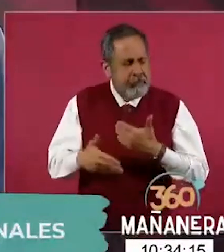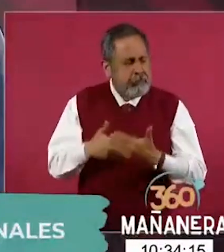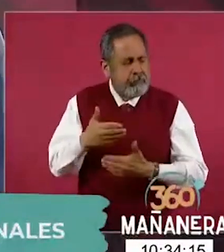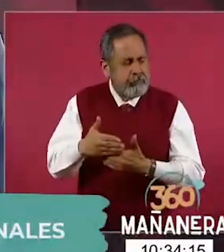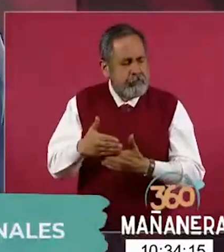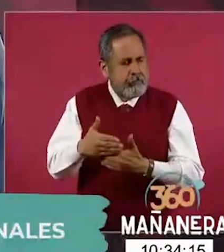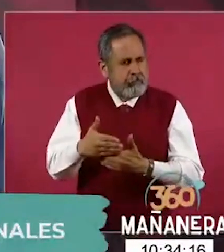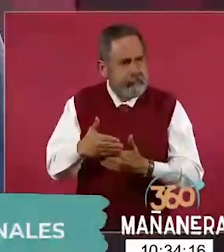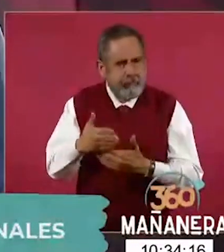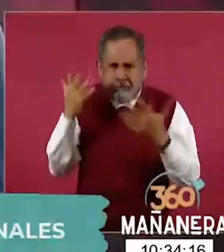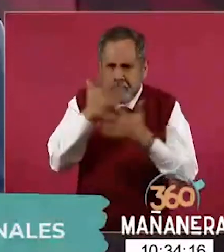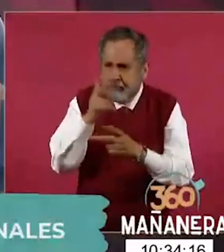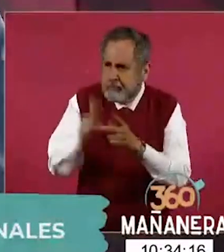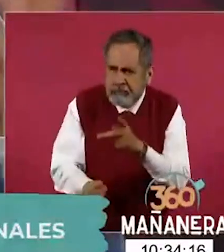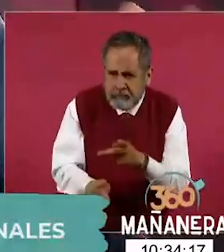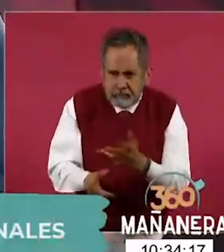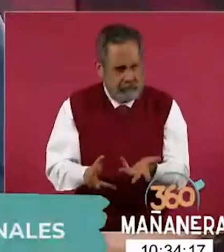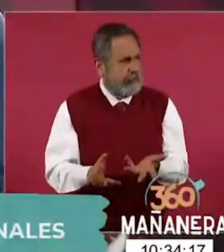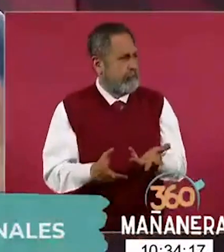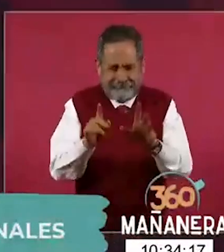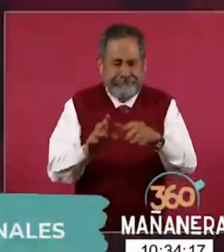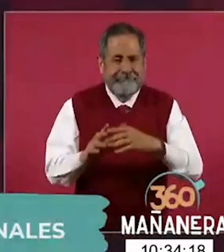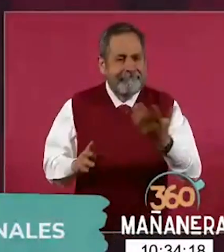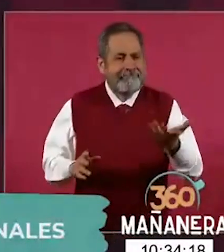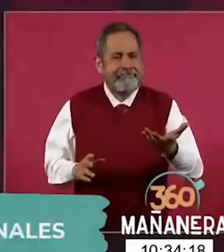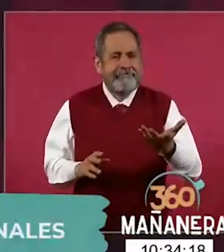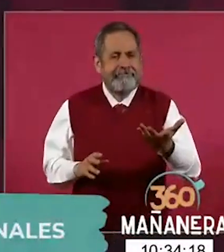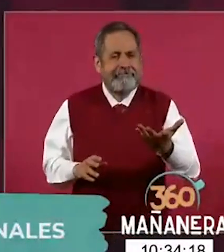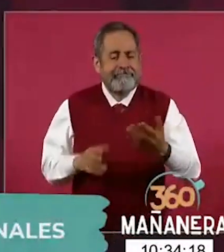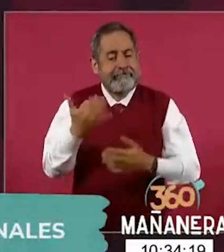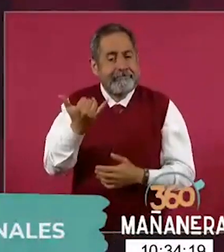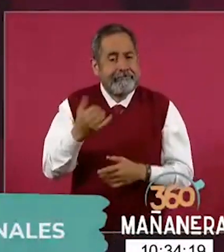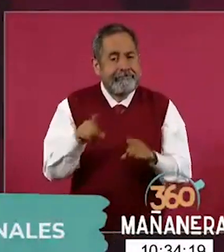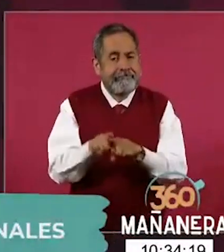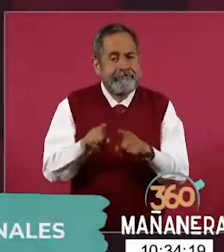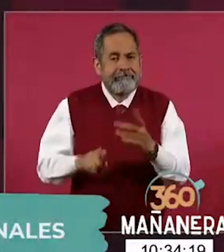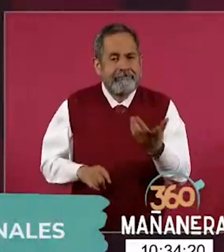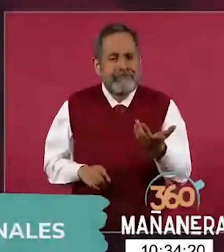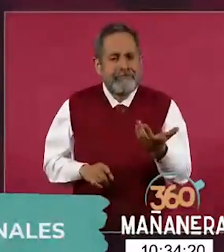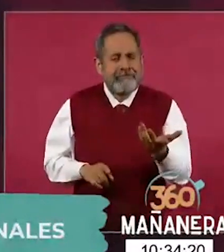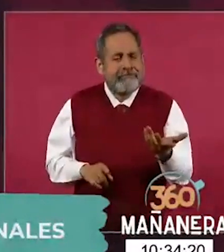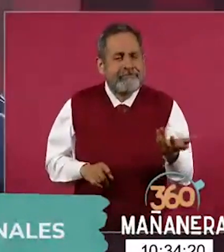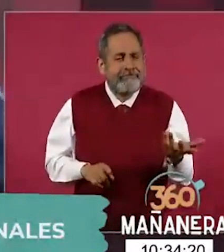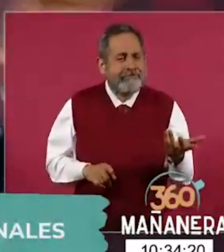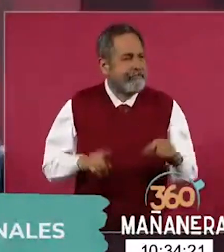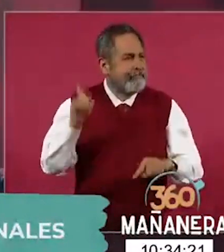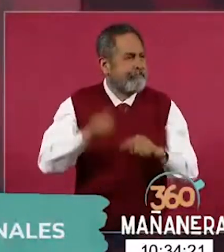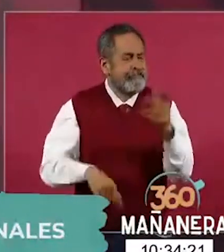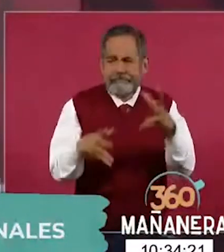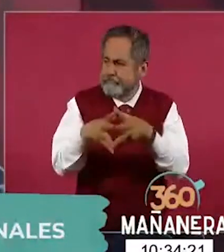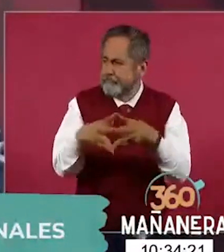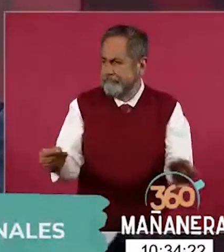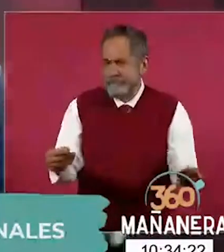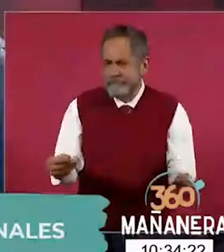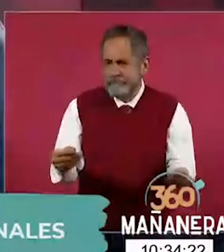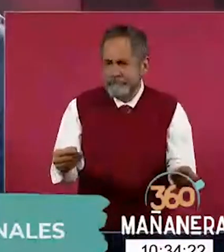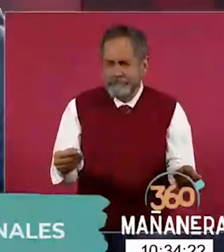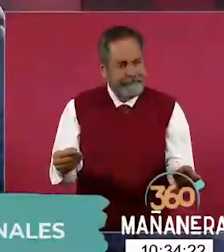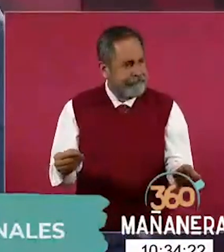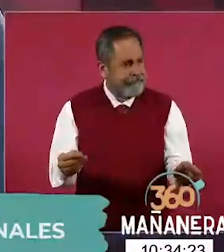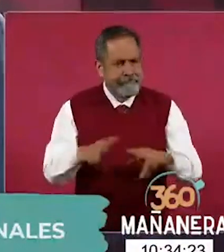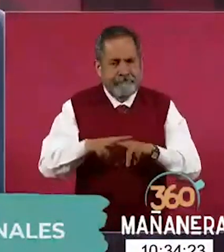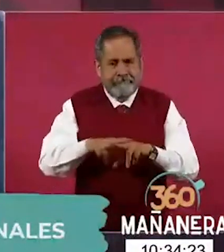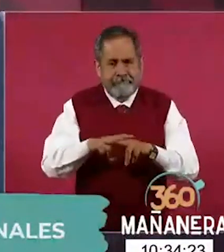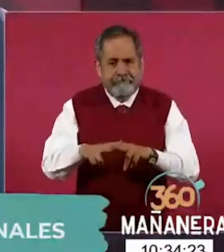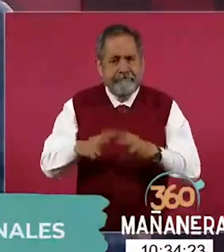repente este cambia la política y desaparecen los trenes de